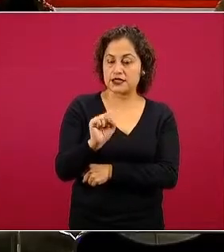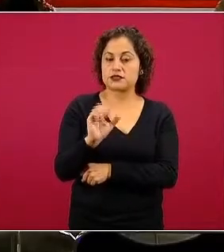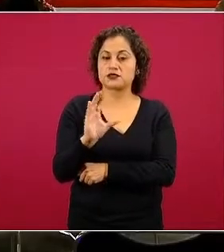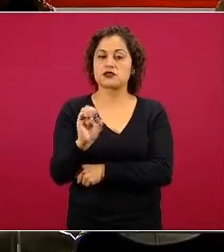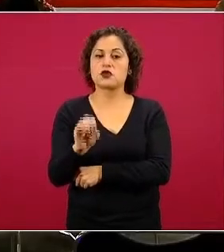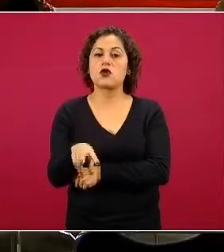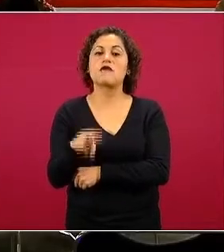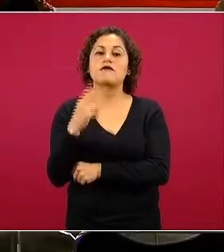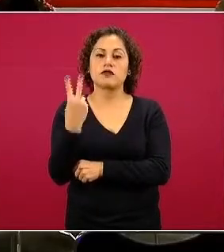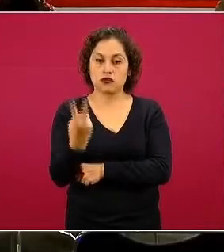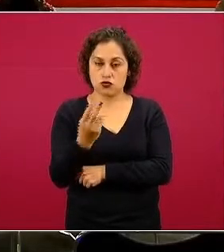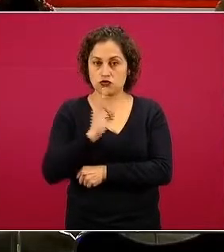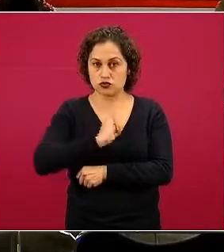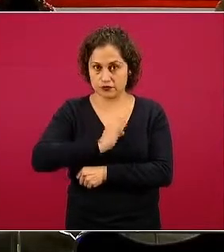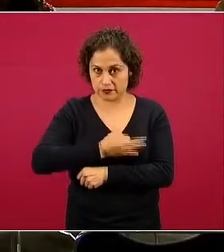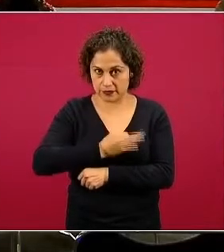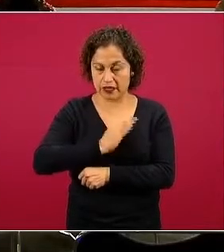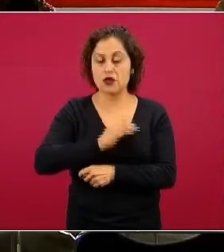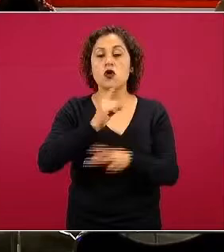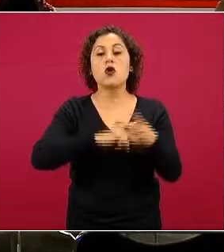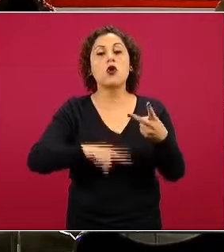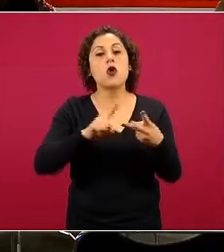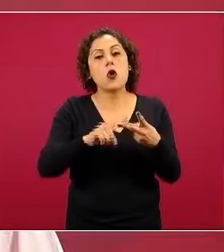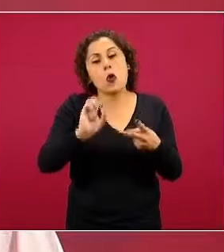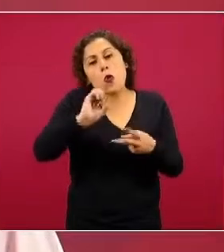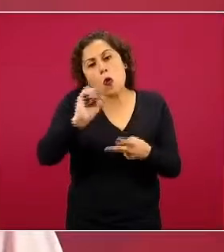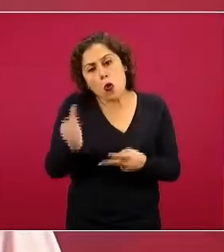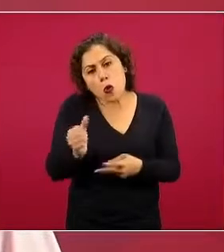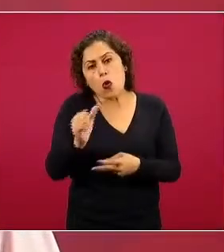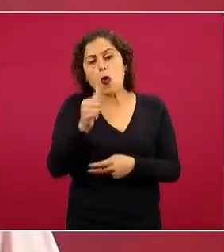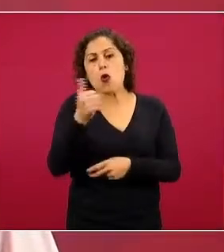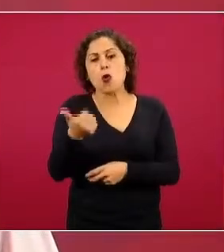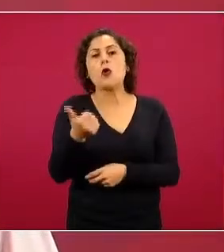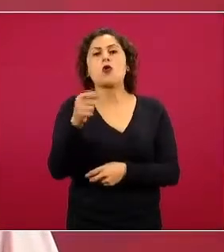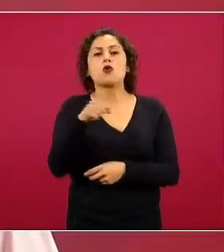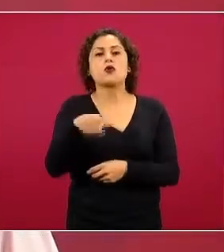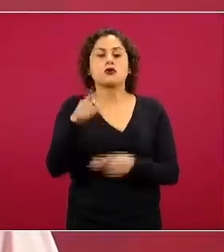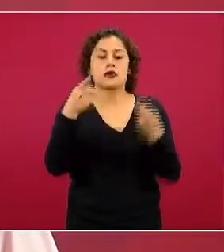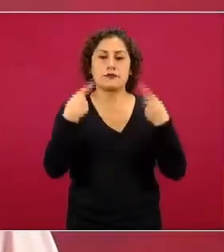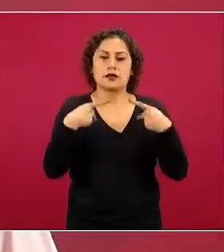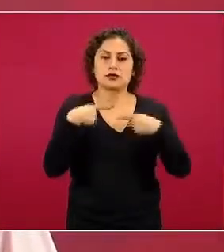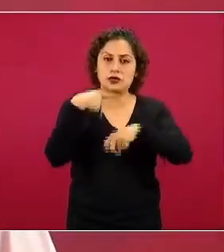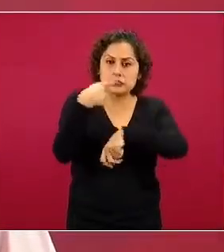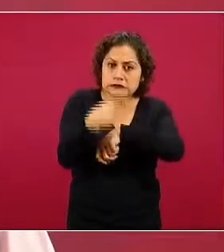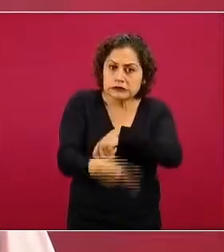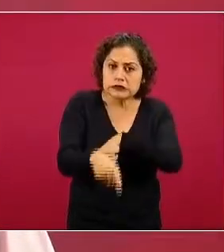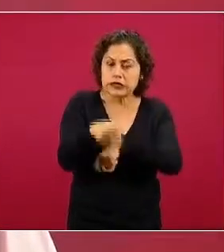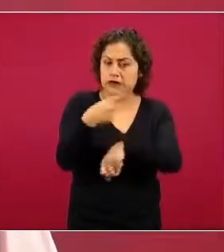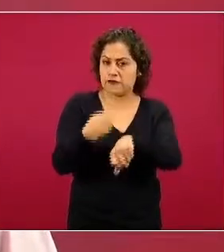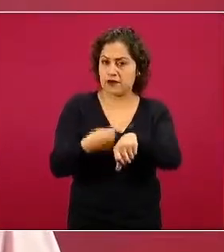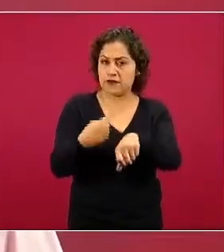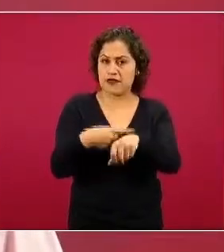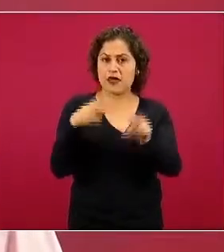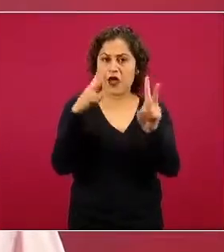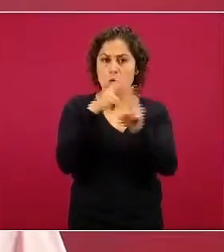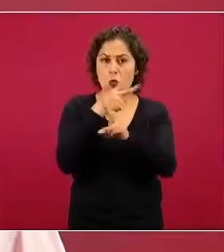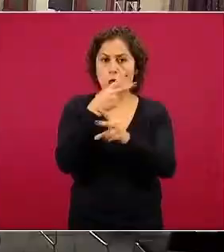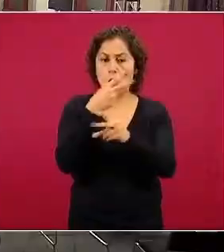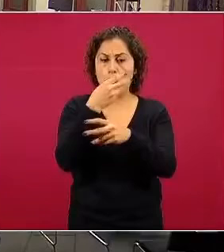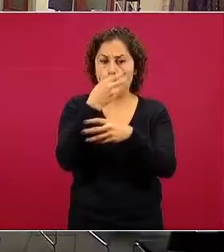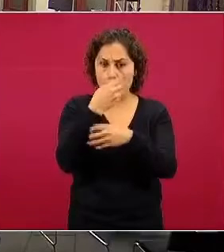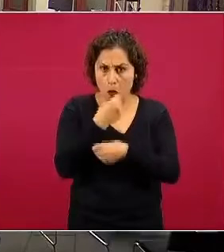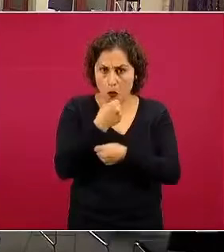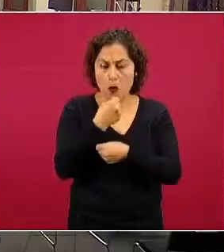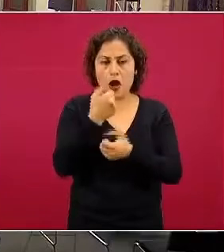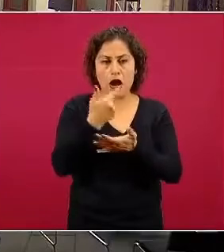con o sin factores de riesgo para estas complicaciones tuvieran enfermedad respiratoria aguda y requirieran